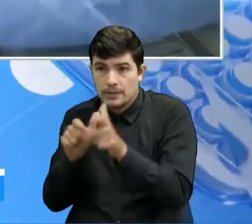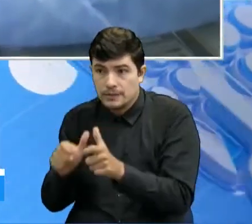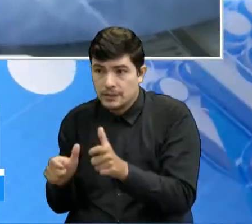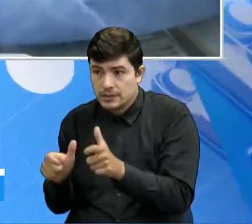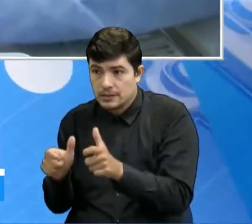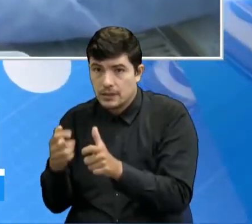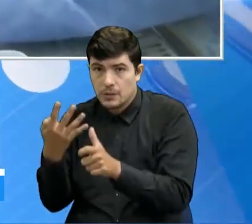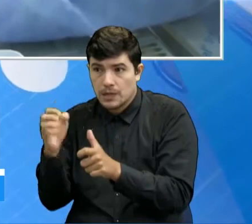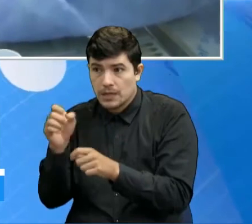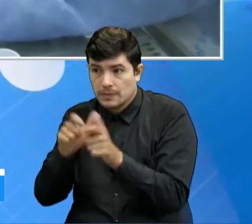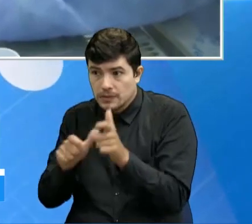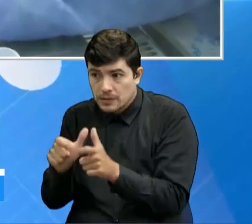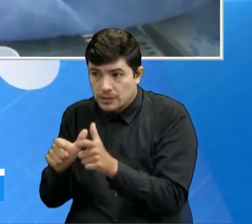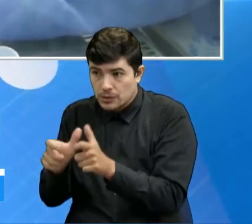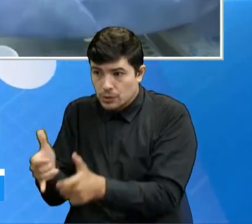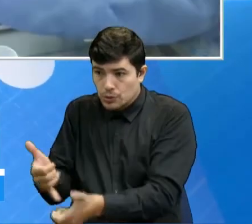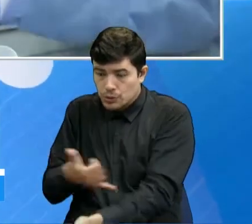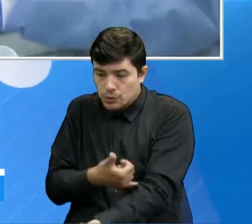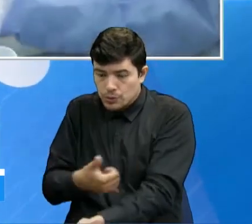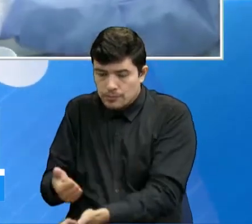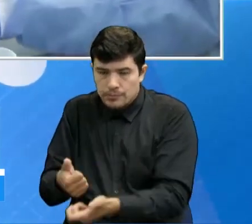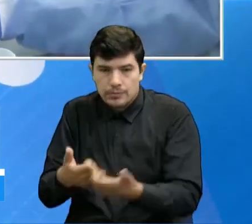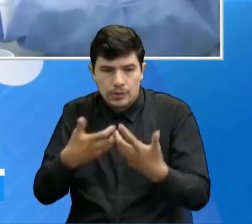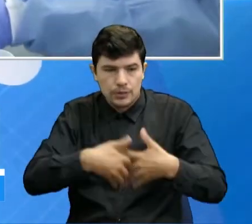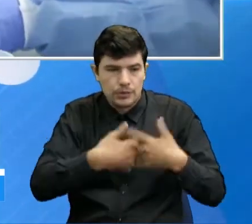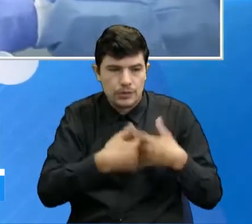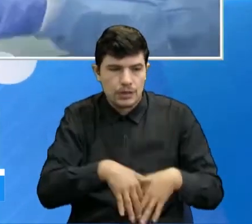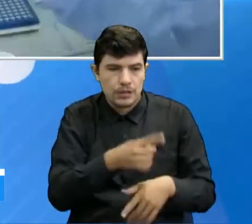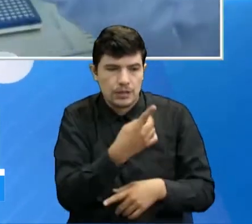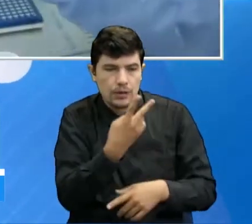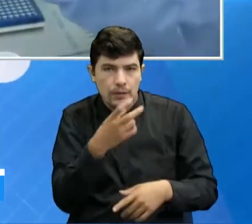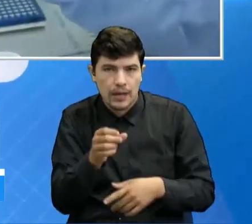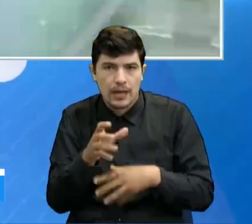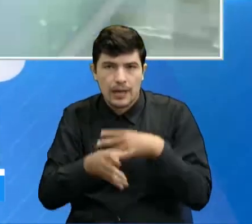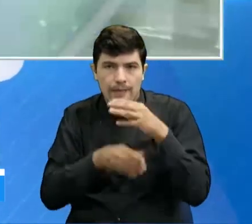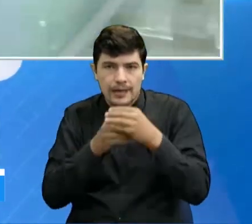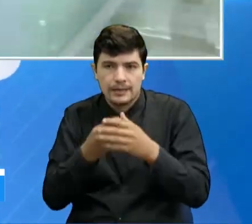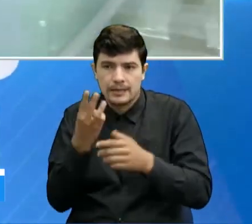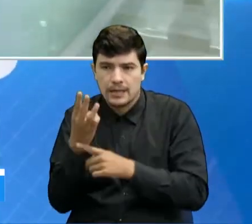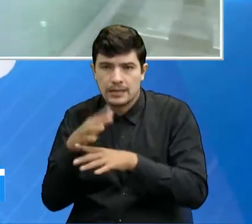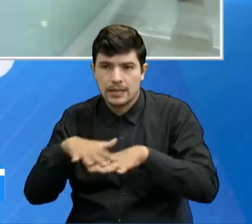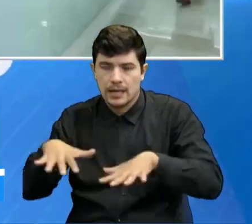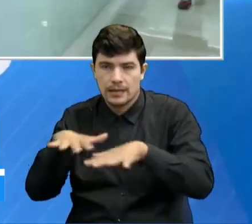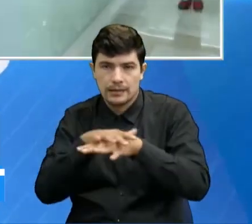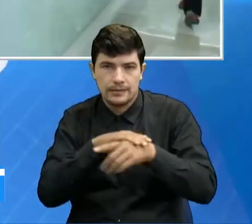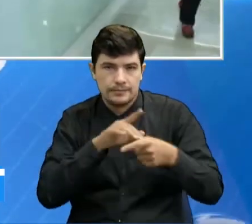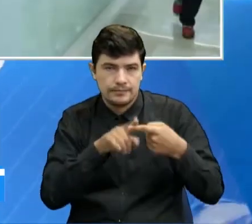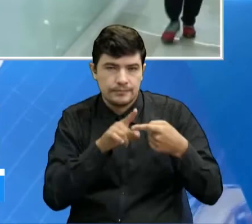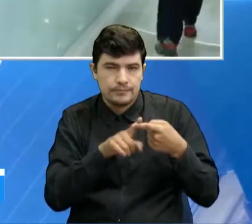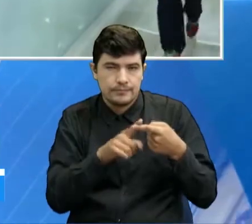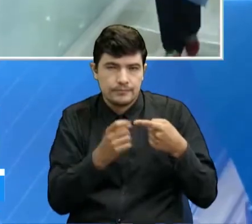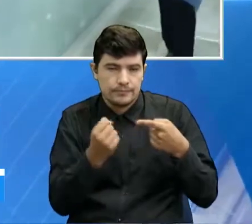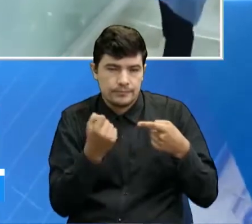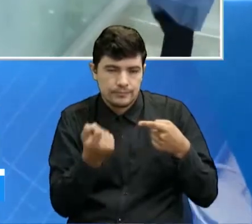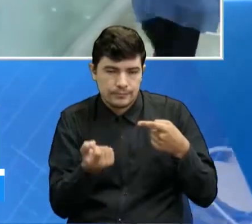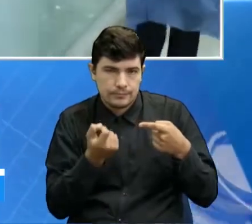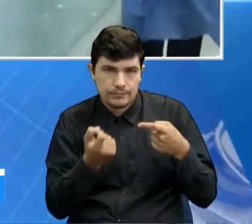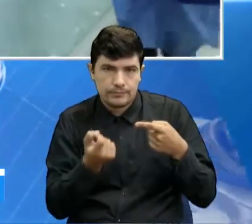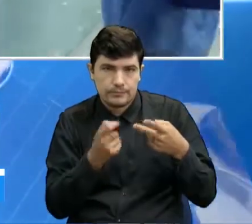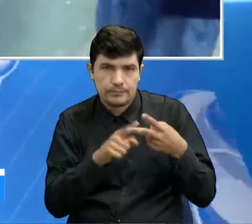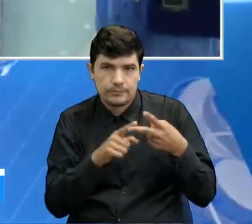320 microvacunas, atender pacientes en los tres estados, leve, severo y crítico, como lo indica el Ministerio de